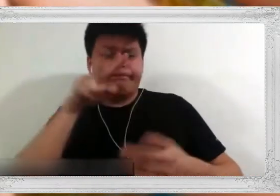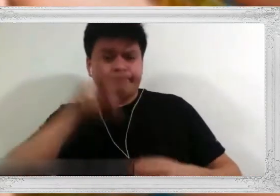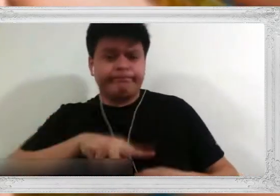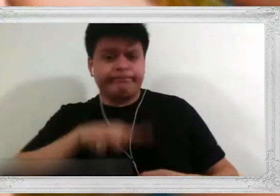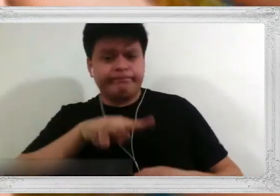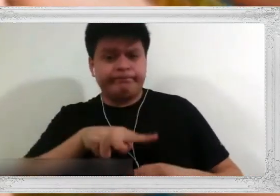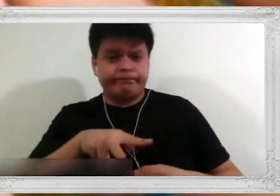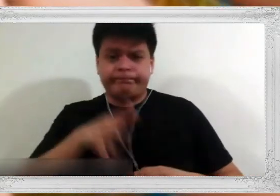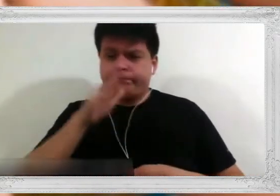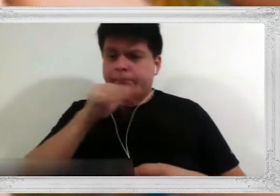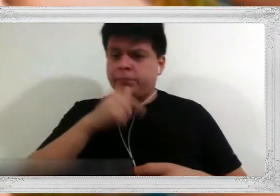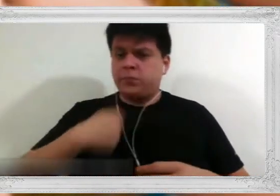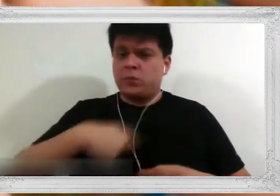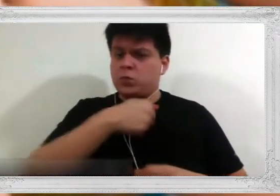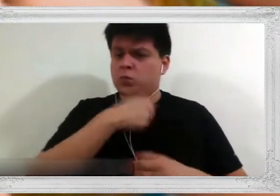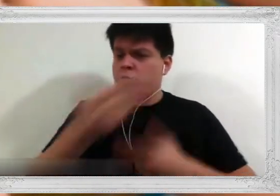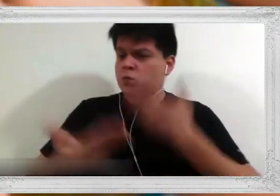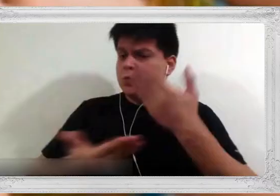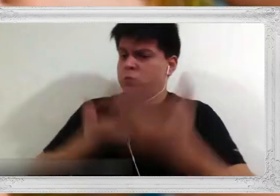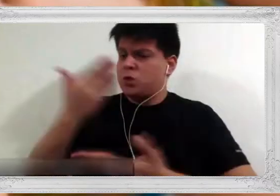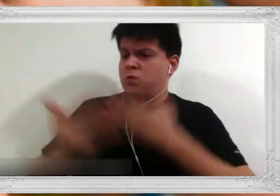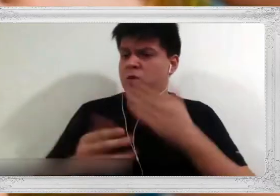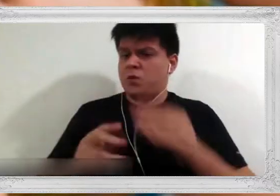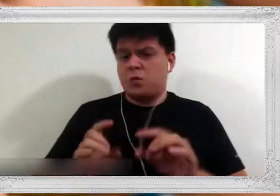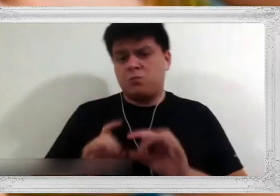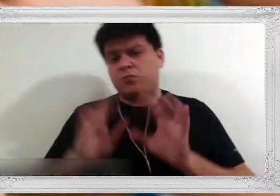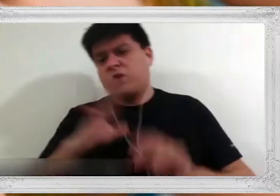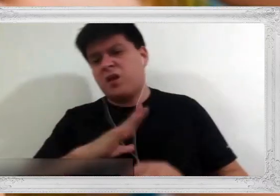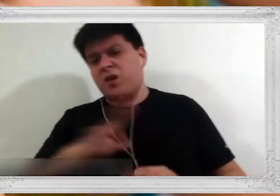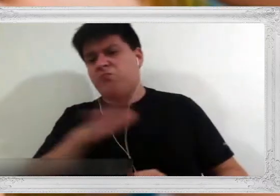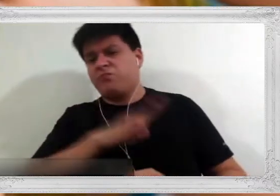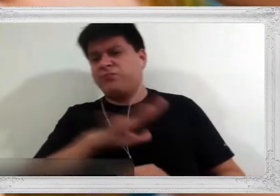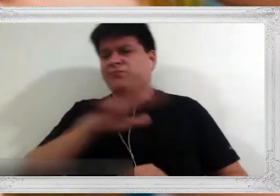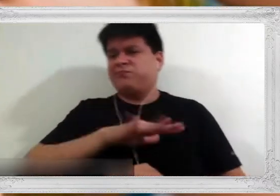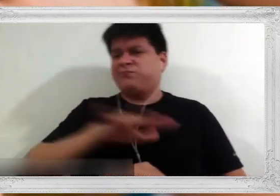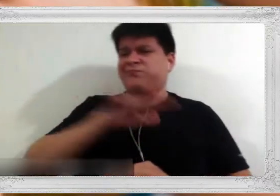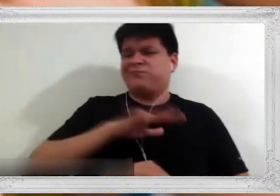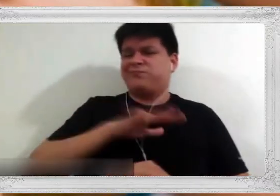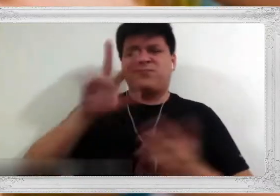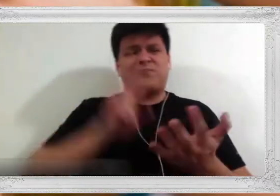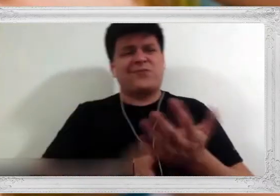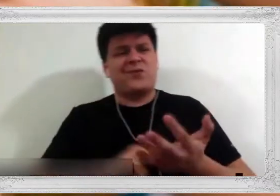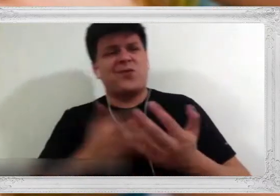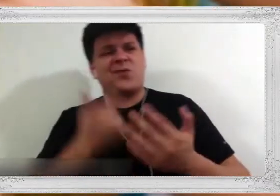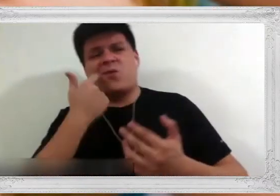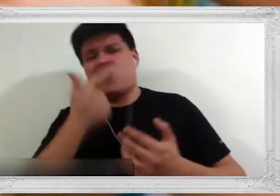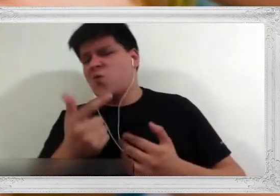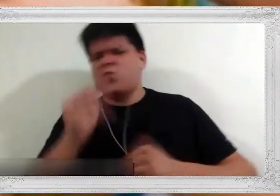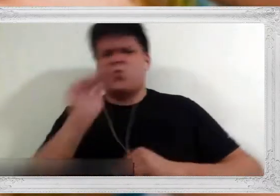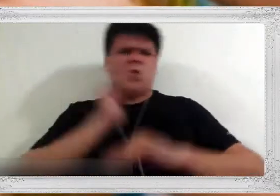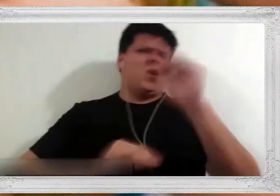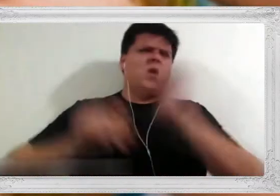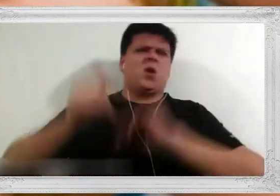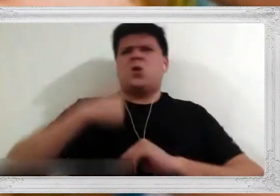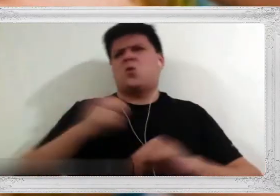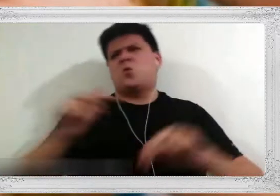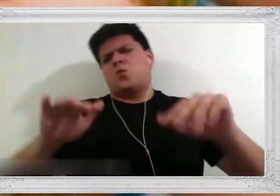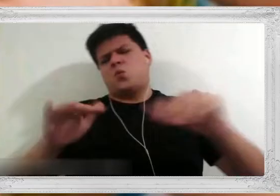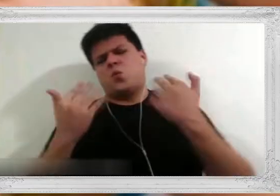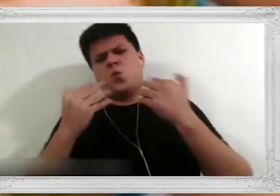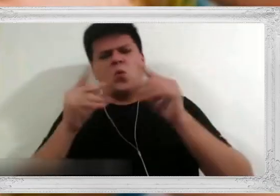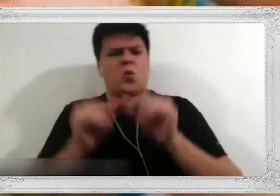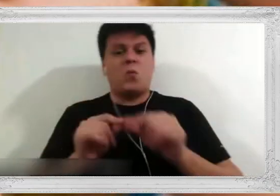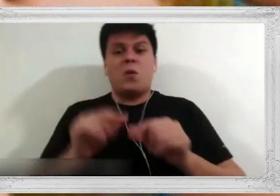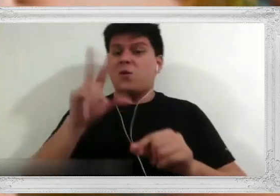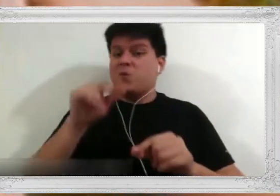se puede llegar a ser servidores por un desprecio moralístico de la grandeza, sino sólo por amor al único,